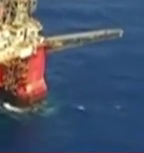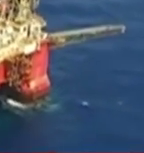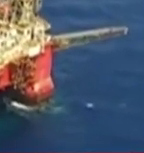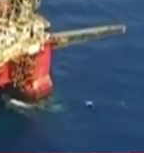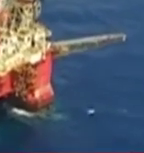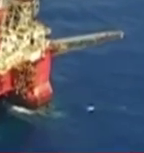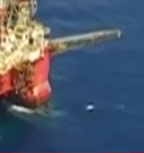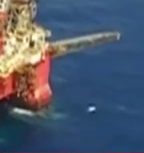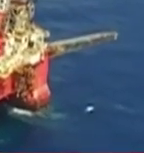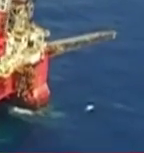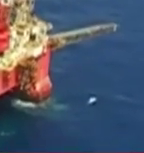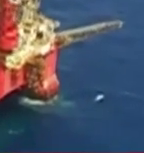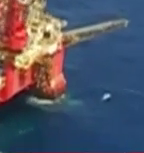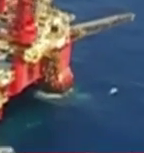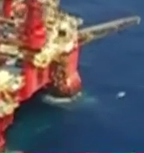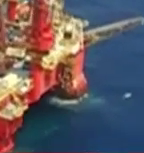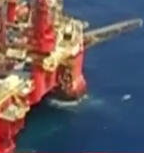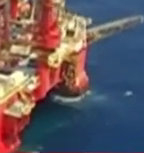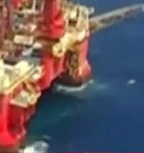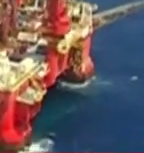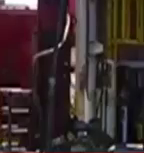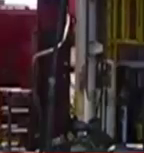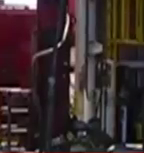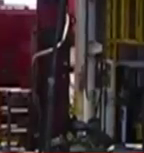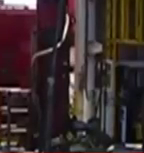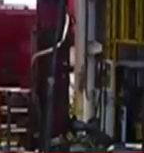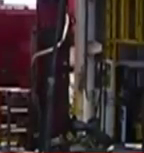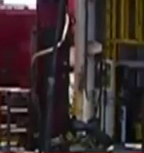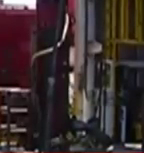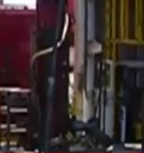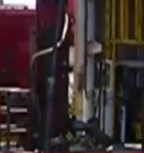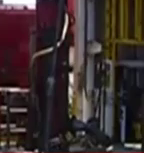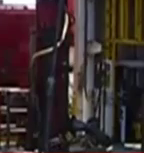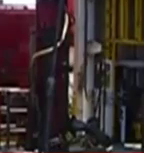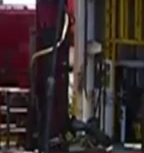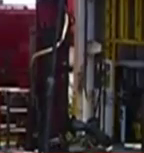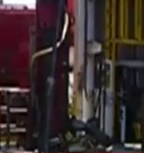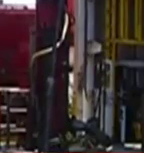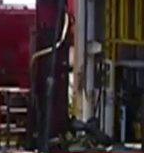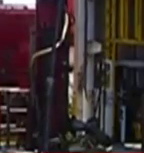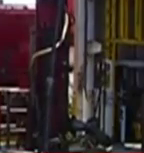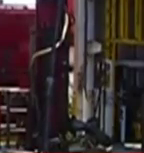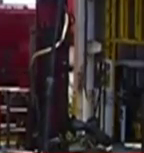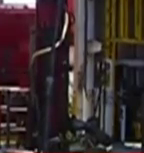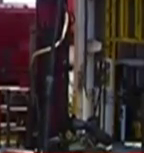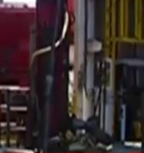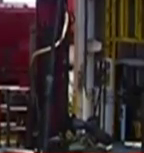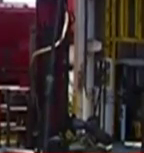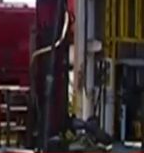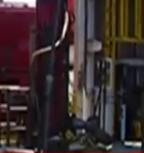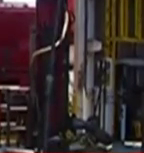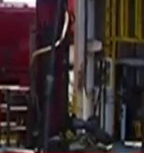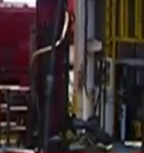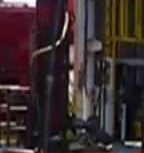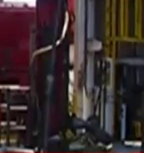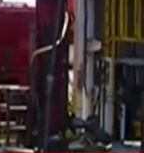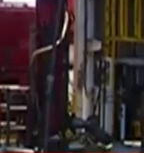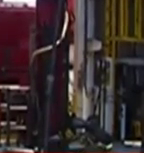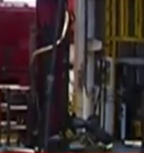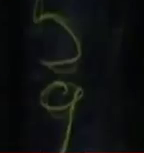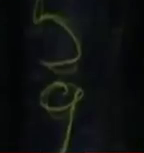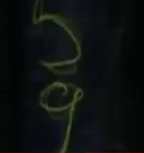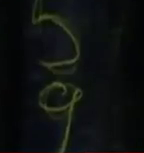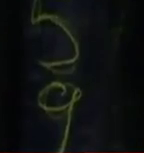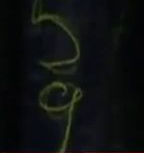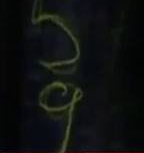someras, pues en los próximos 3 a 4 años, ¿no? Perfecto. Y finalmente todo esto forma parte de la reforma